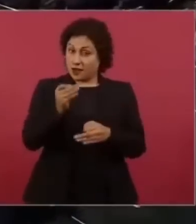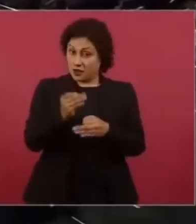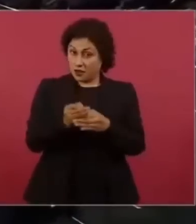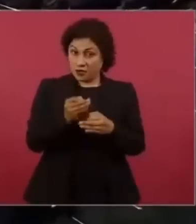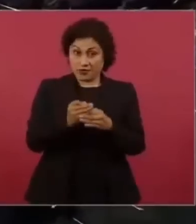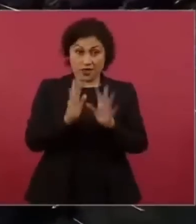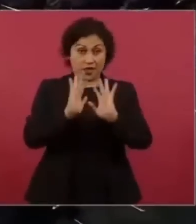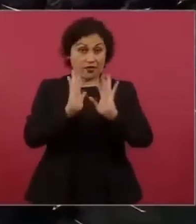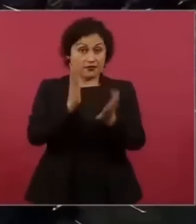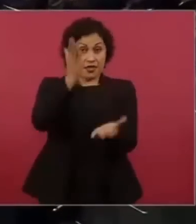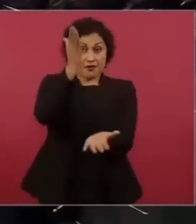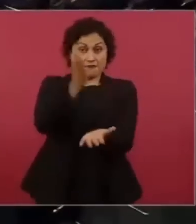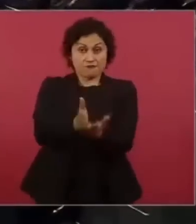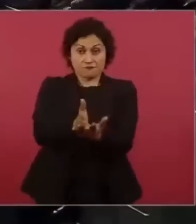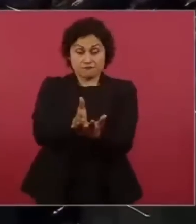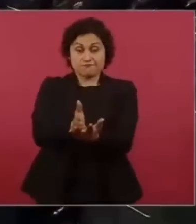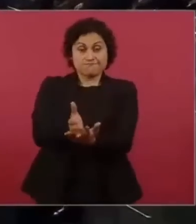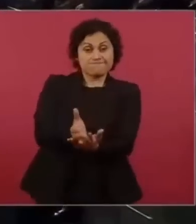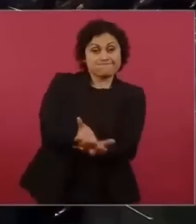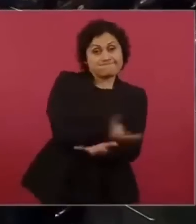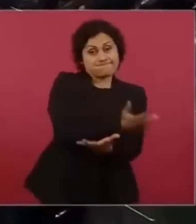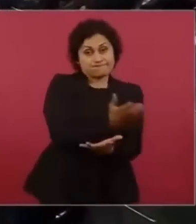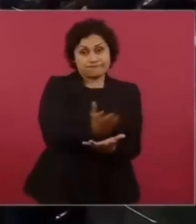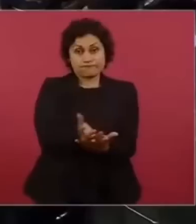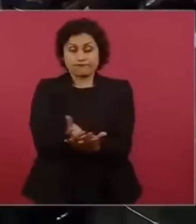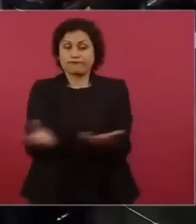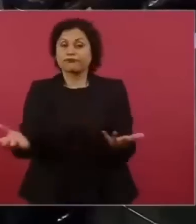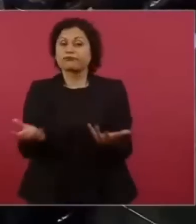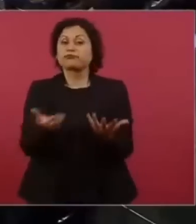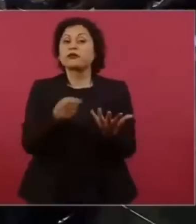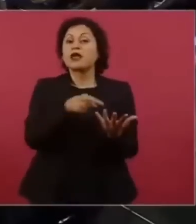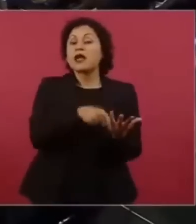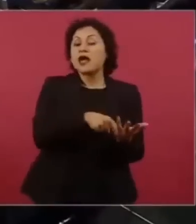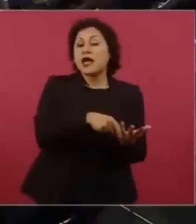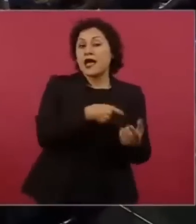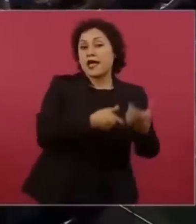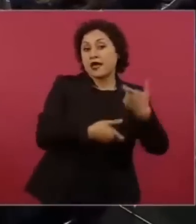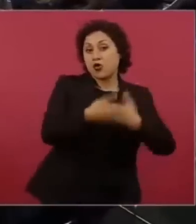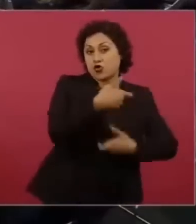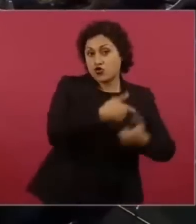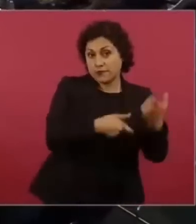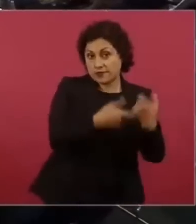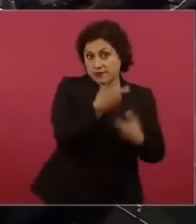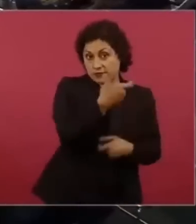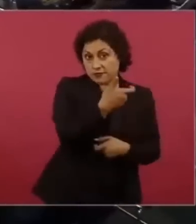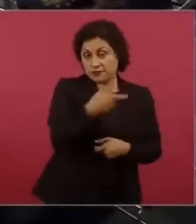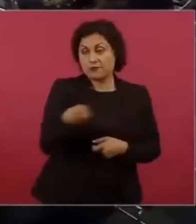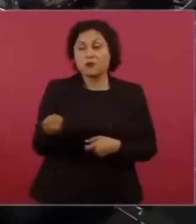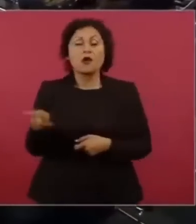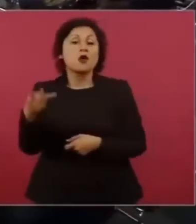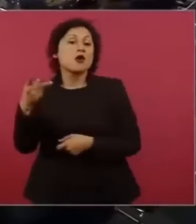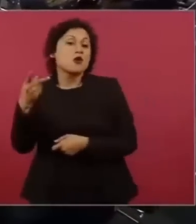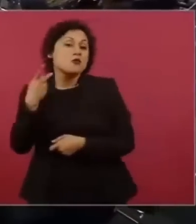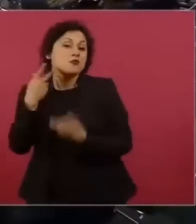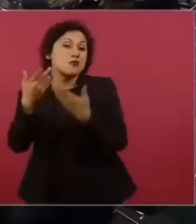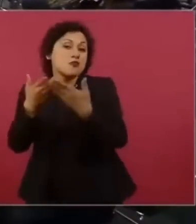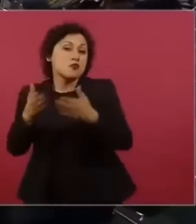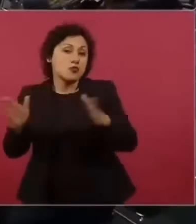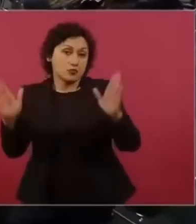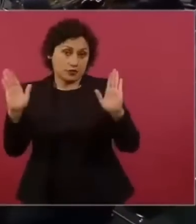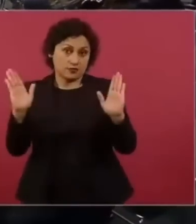separación, poder económico, poder público. ¿Cómo se separó en su